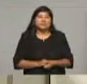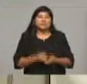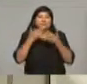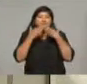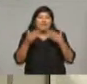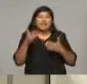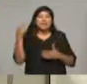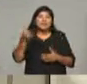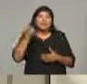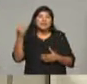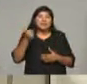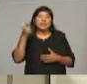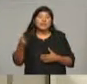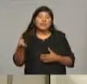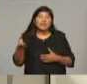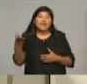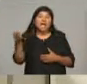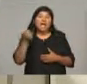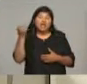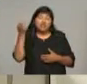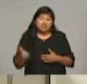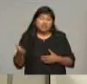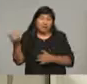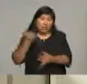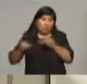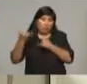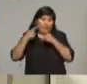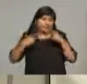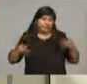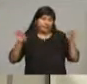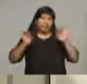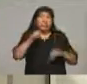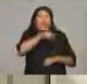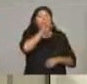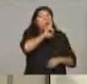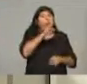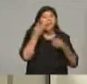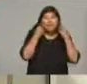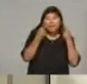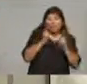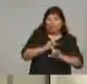jorge saber esto no hay que la mujer no tenga miedo a acercarse y pedir ayuda bueno y continuamos